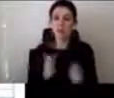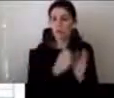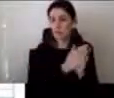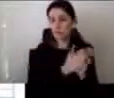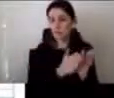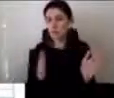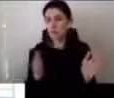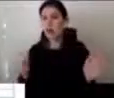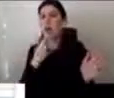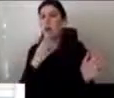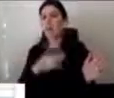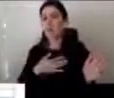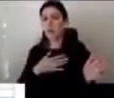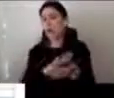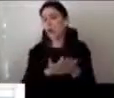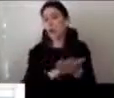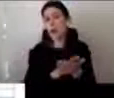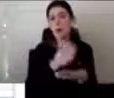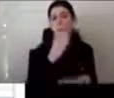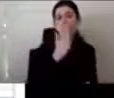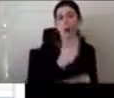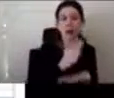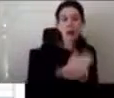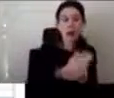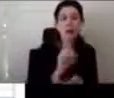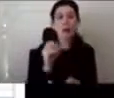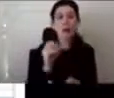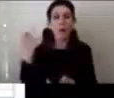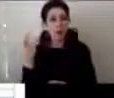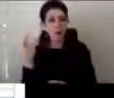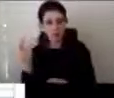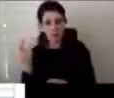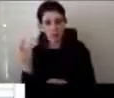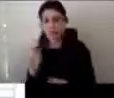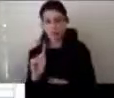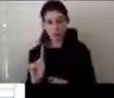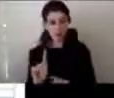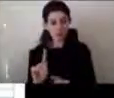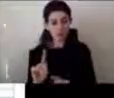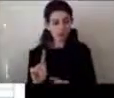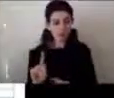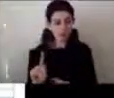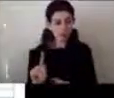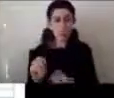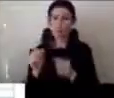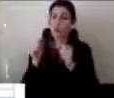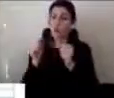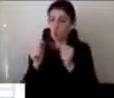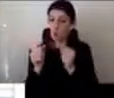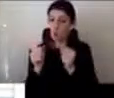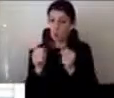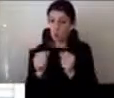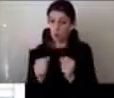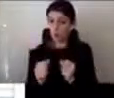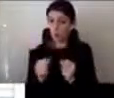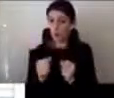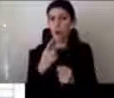de la vida, durante el colegio, la universidad, sino que puede darse durante toda la vida.